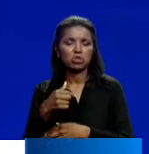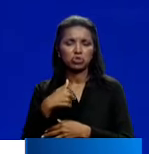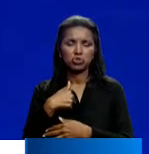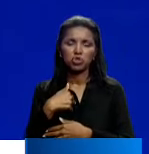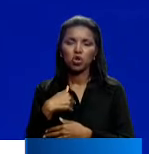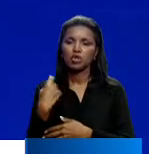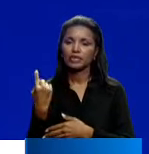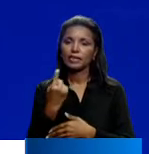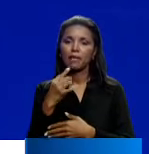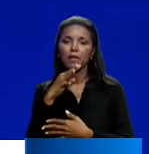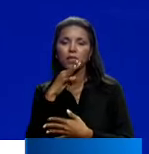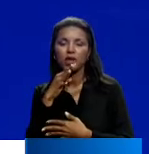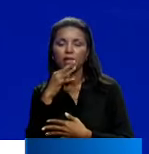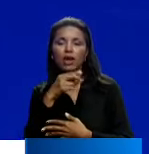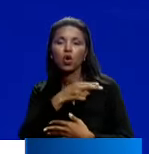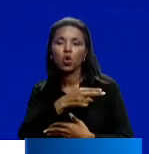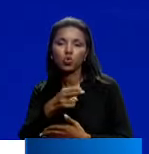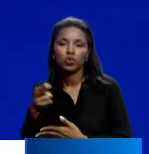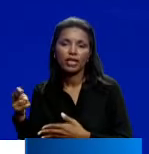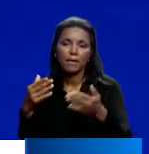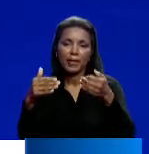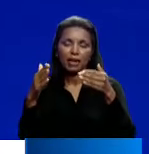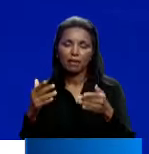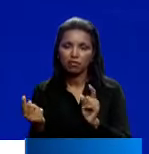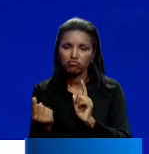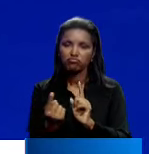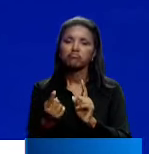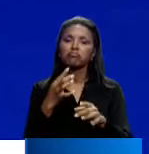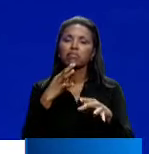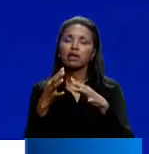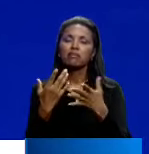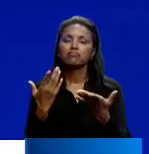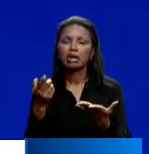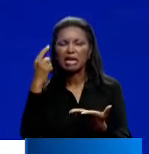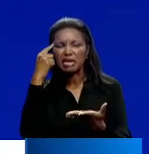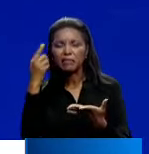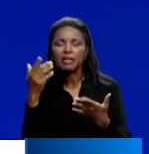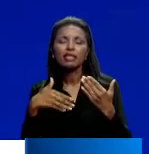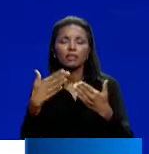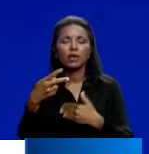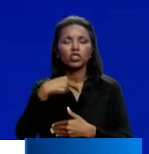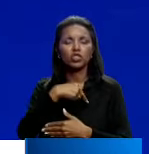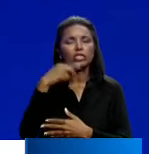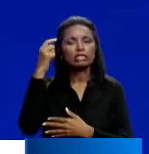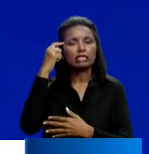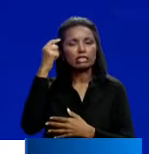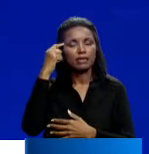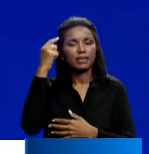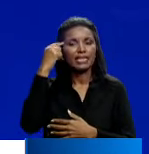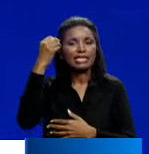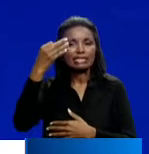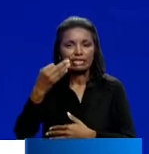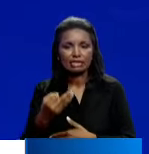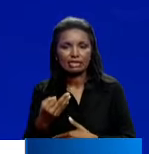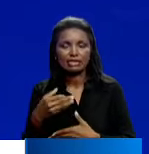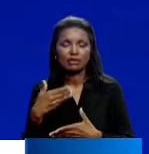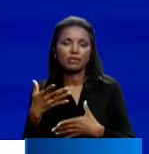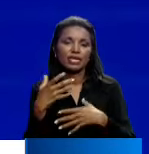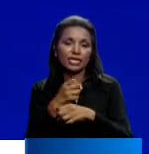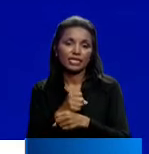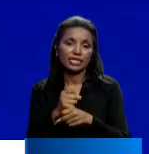popular en la que tú vas a votar abrumadoramente que sí, nos dará la legitimidad como gobierno para ir a un proceso